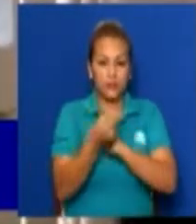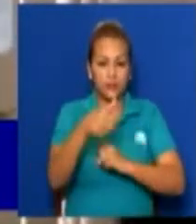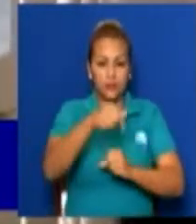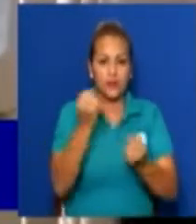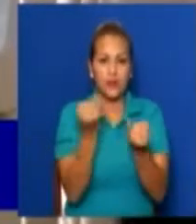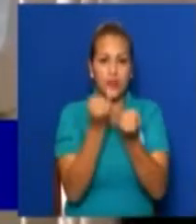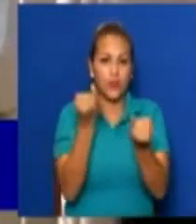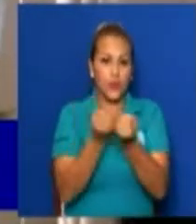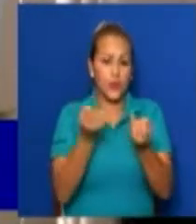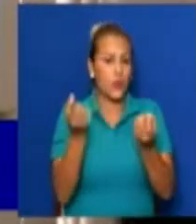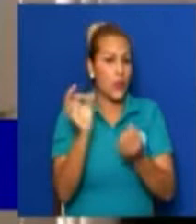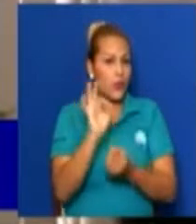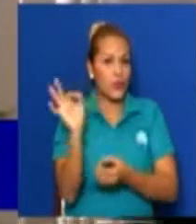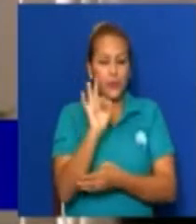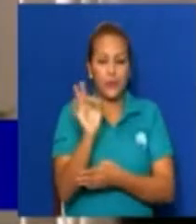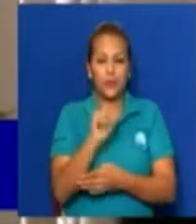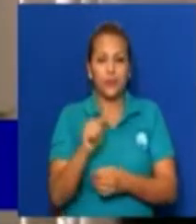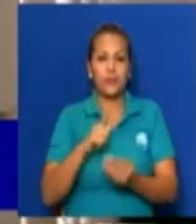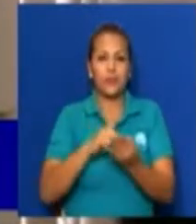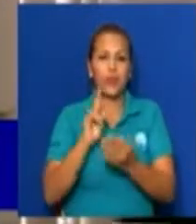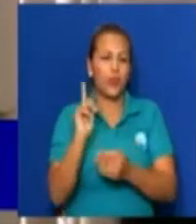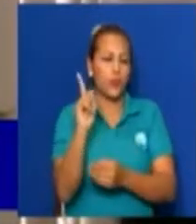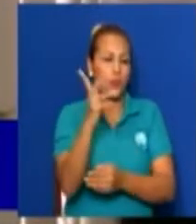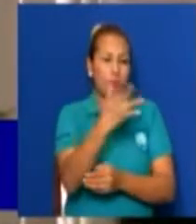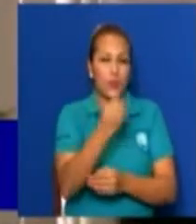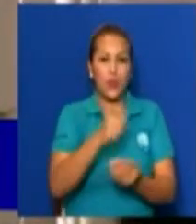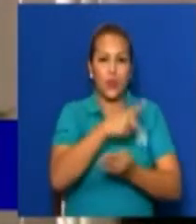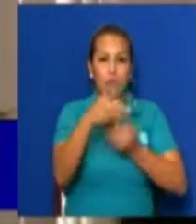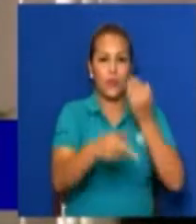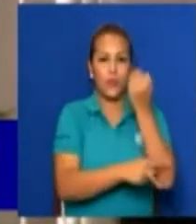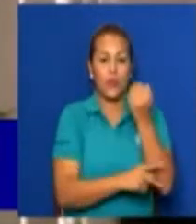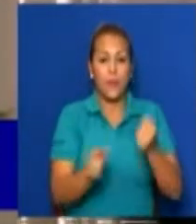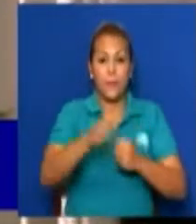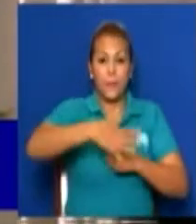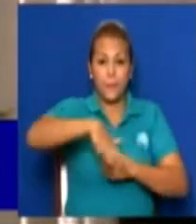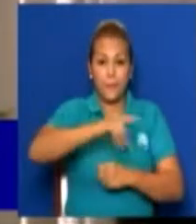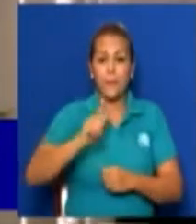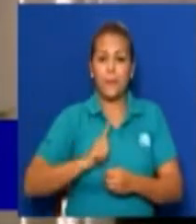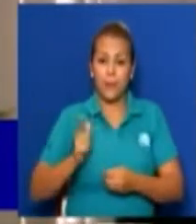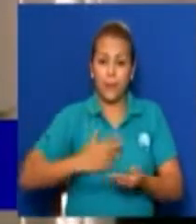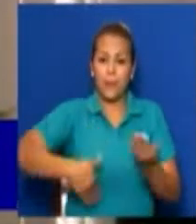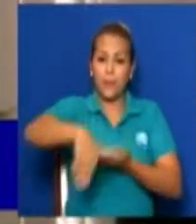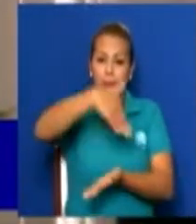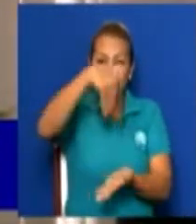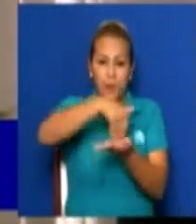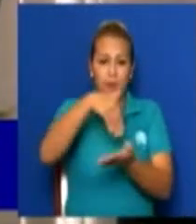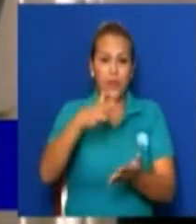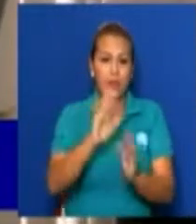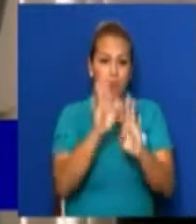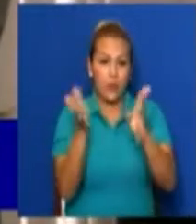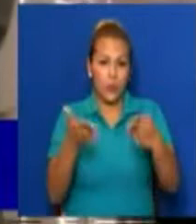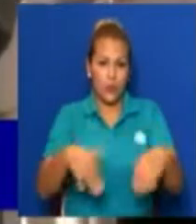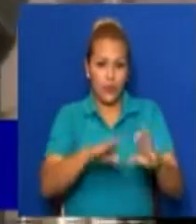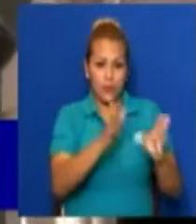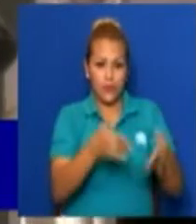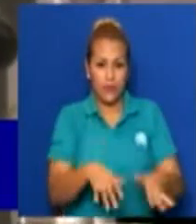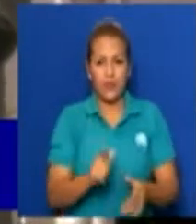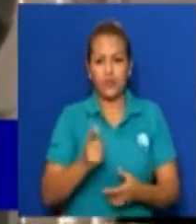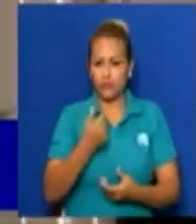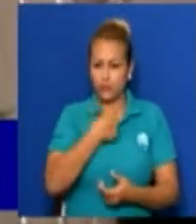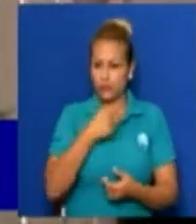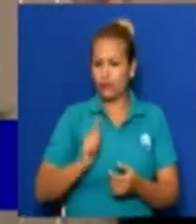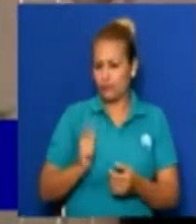igual manera, todos los programas sociales emblemáticos tienen como centro a las mujeres. Yo traía ahí un montón de